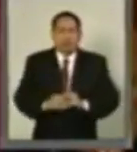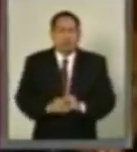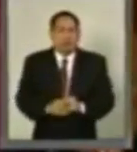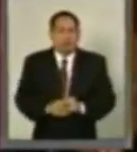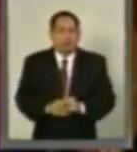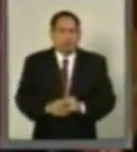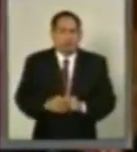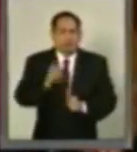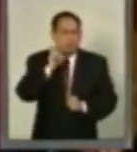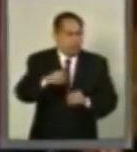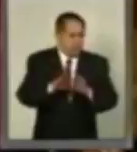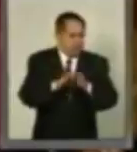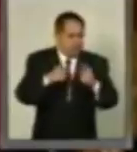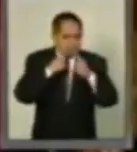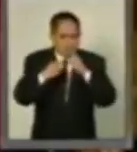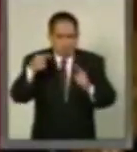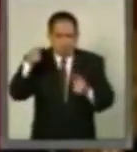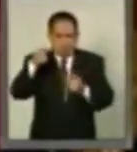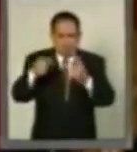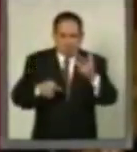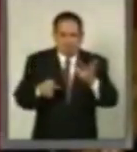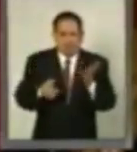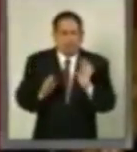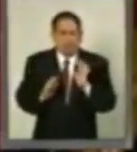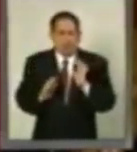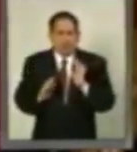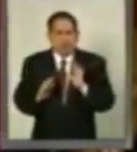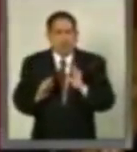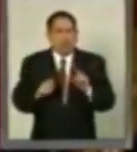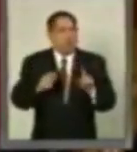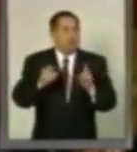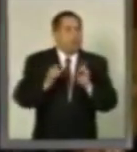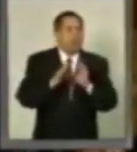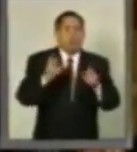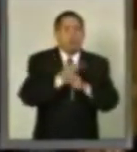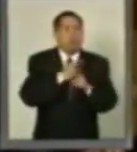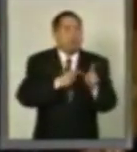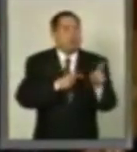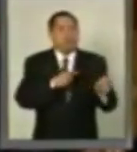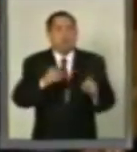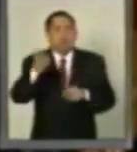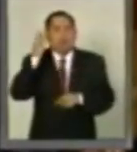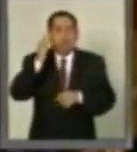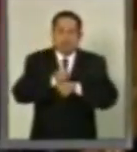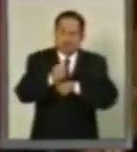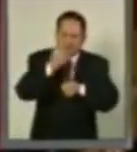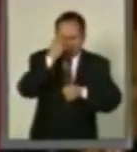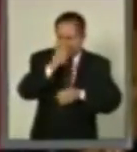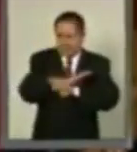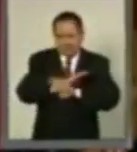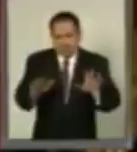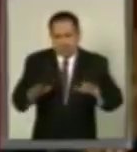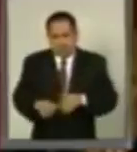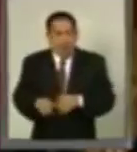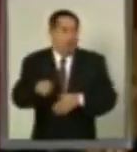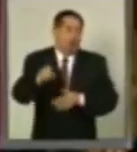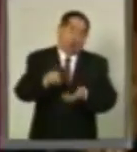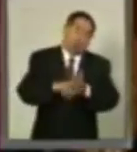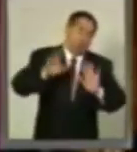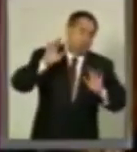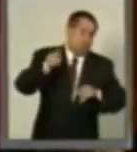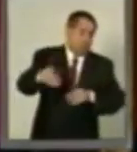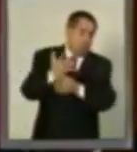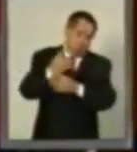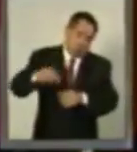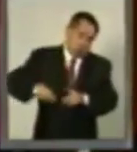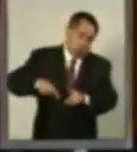Y quitar esos señalamientos que le sucedió una cosa u otra en la agresión hacia una mujer porque se lo buscó.